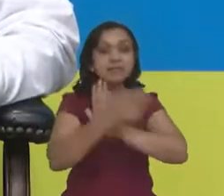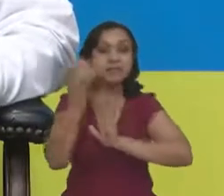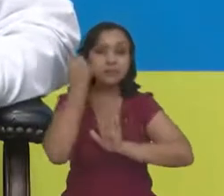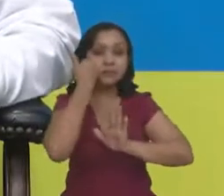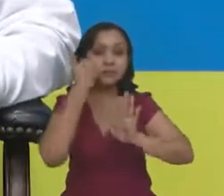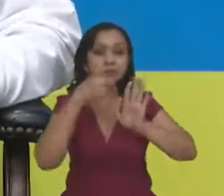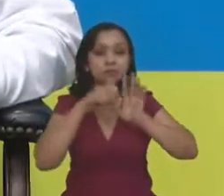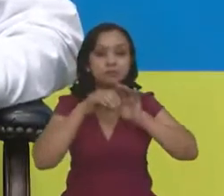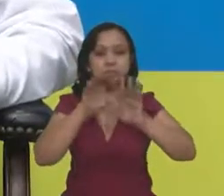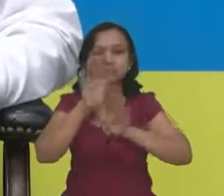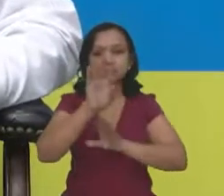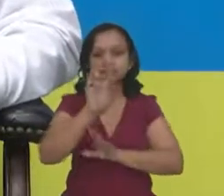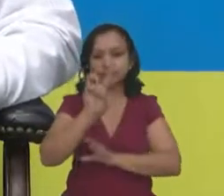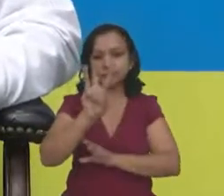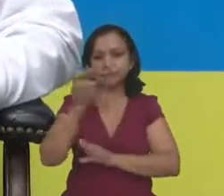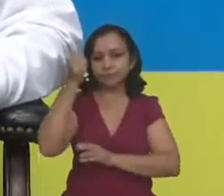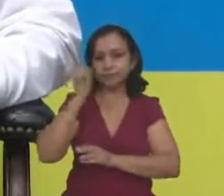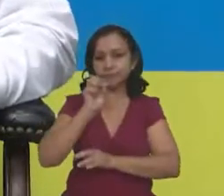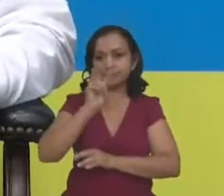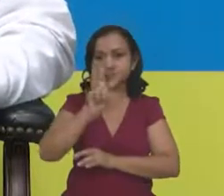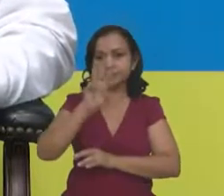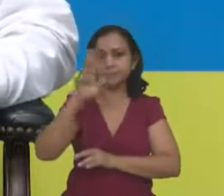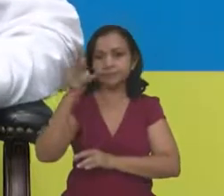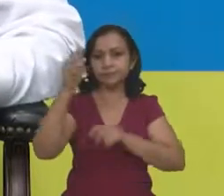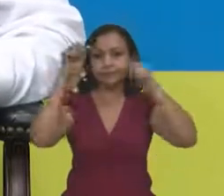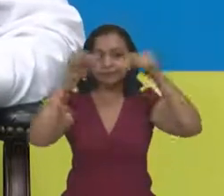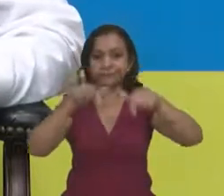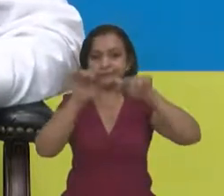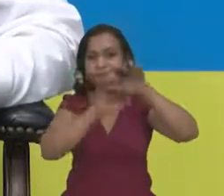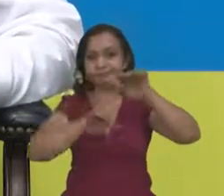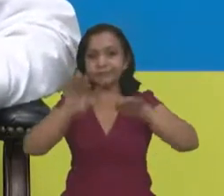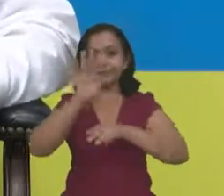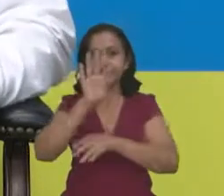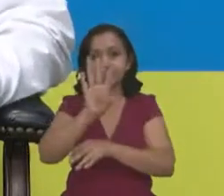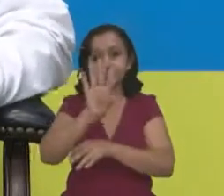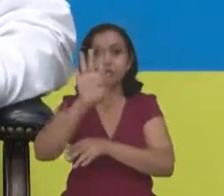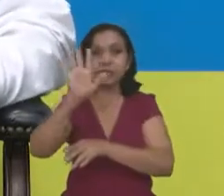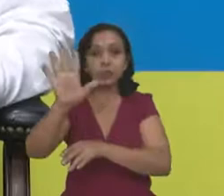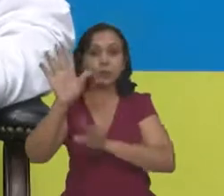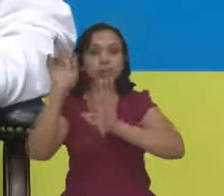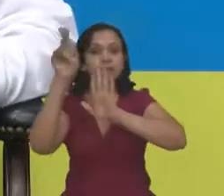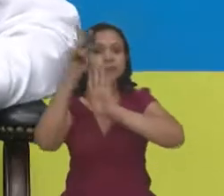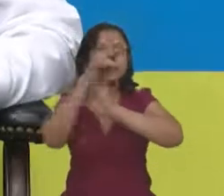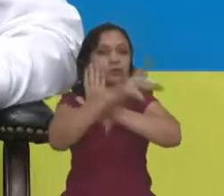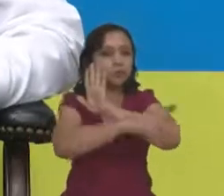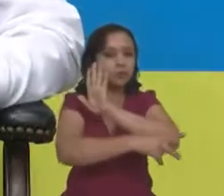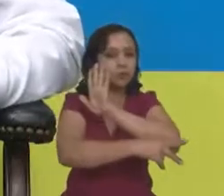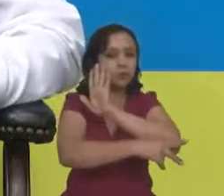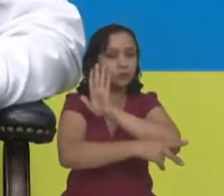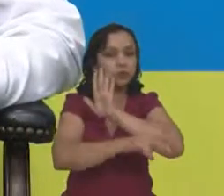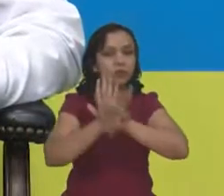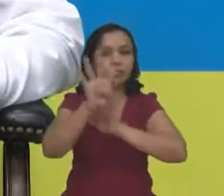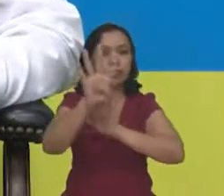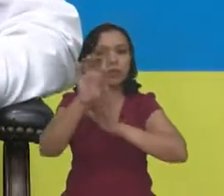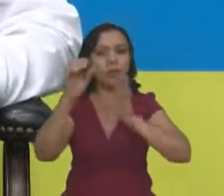39 teníamos el día de ayer y hoy ya incrementó a 45. más de 40.000 muertos por este